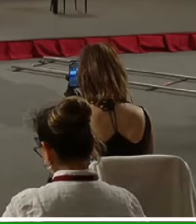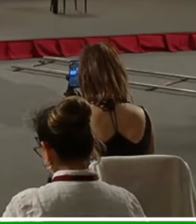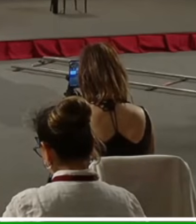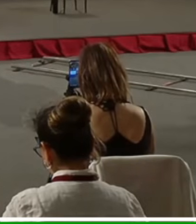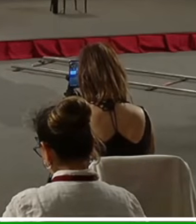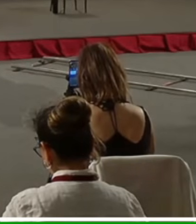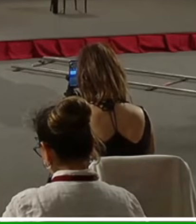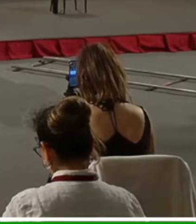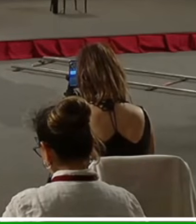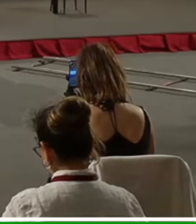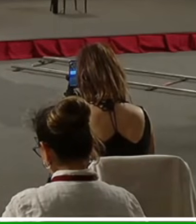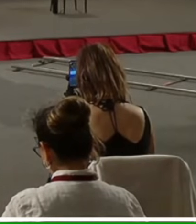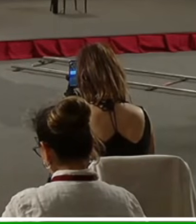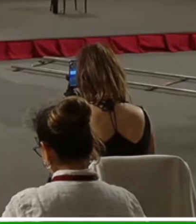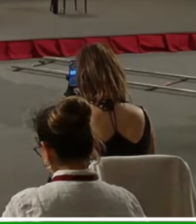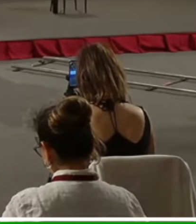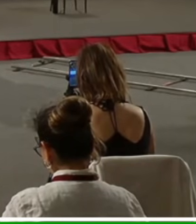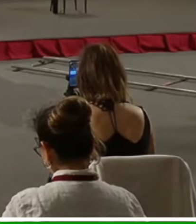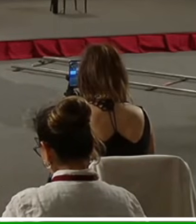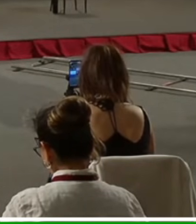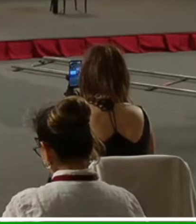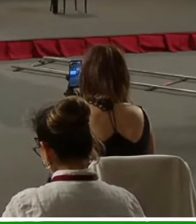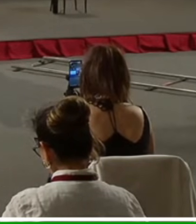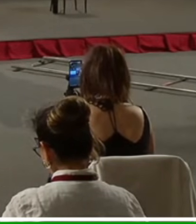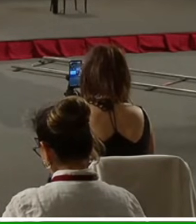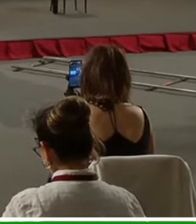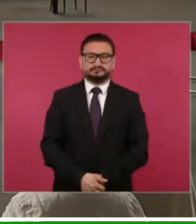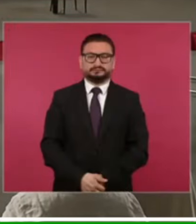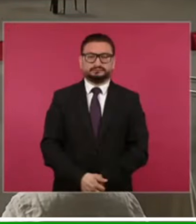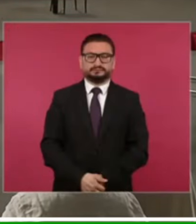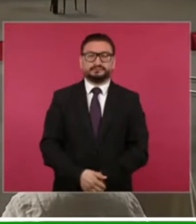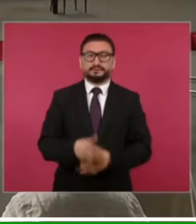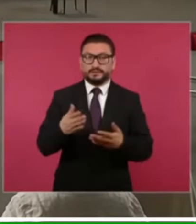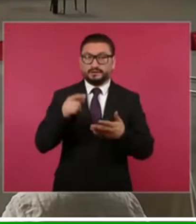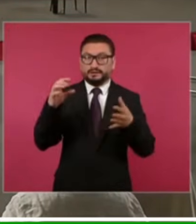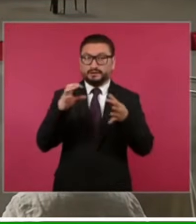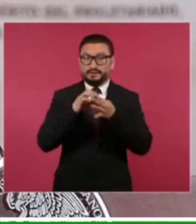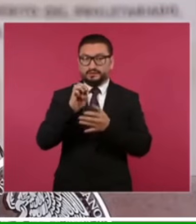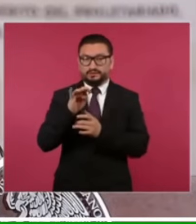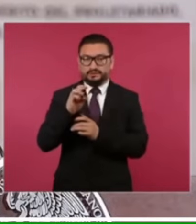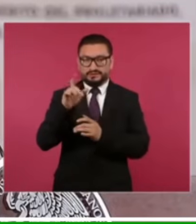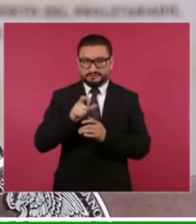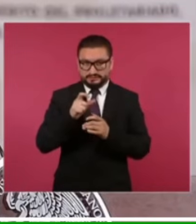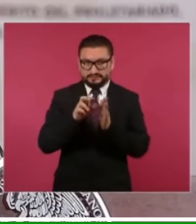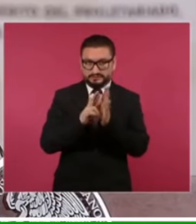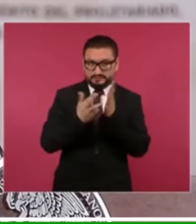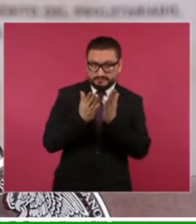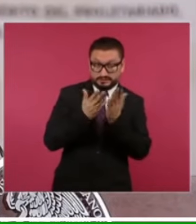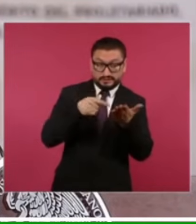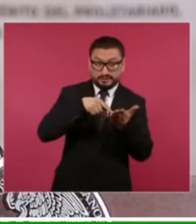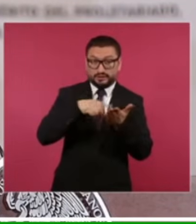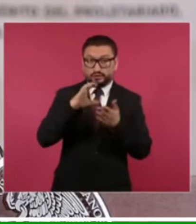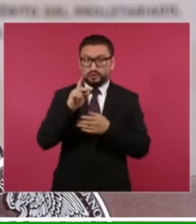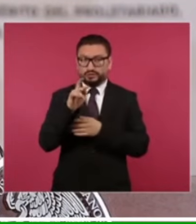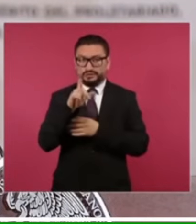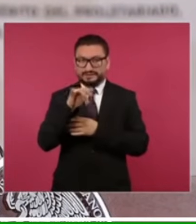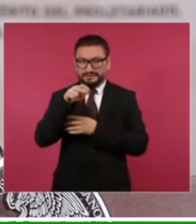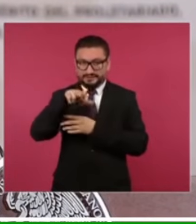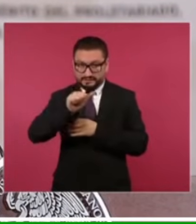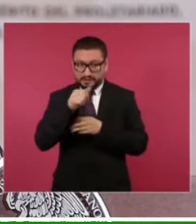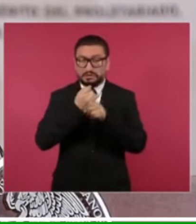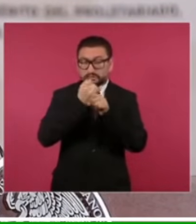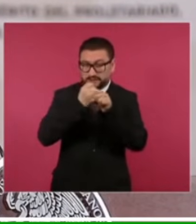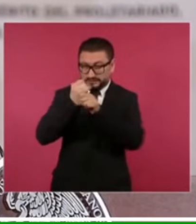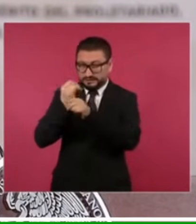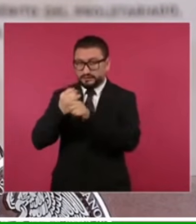La primera. Bueno, está relacionada con Eucenix, que la revista Contralínea también realizó una